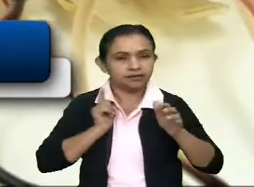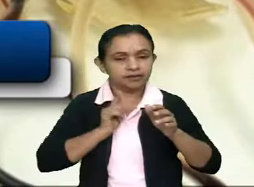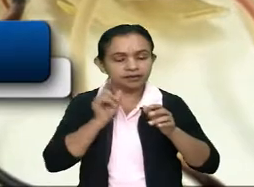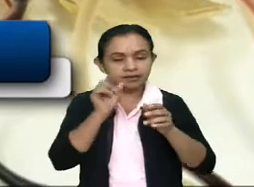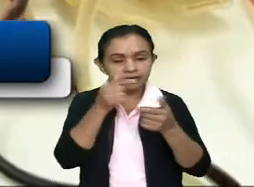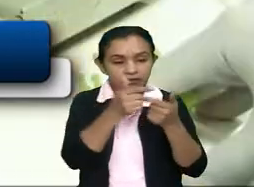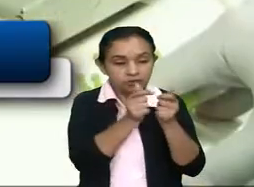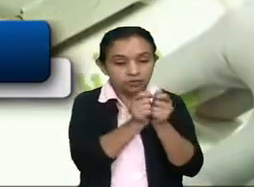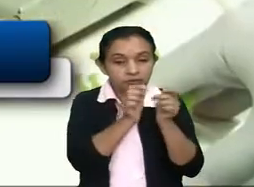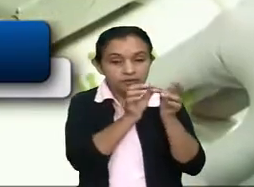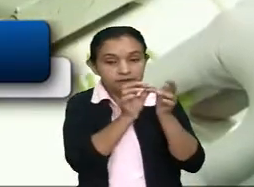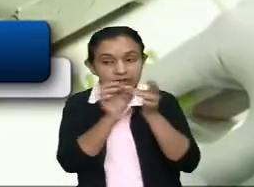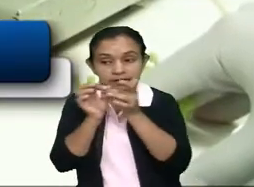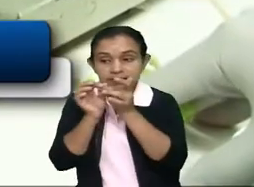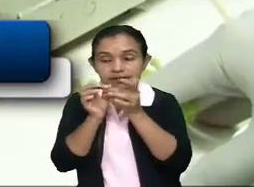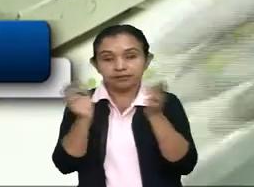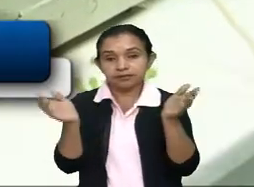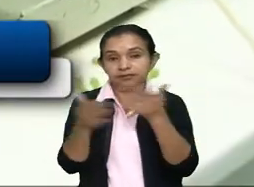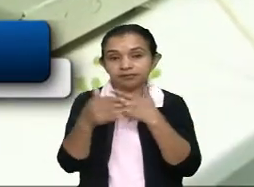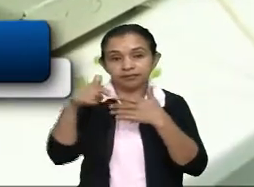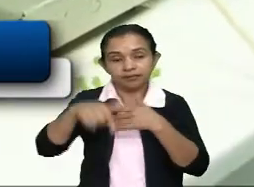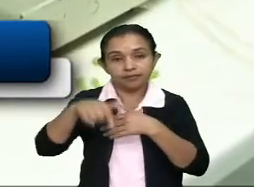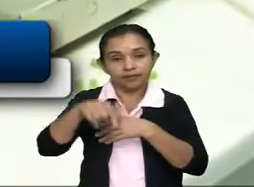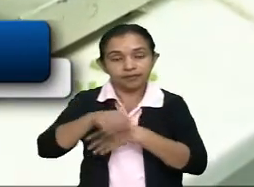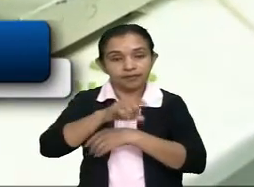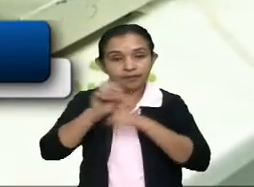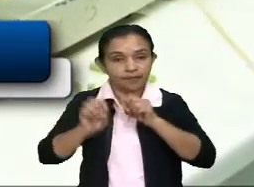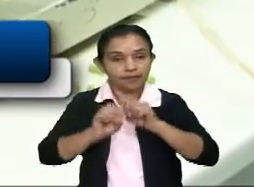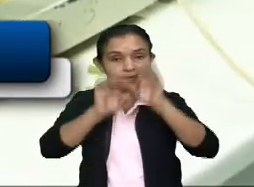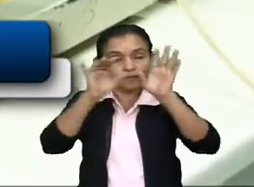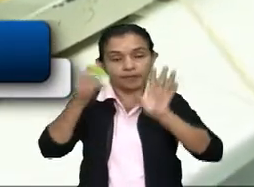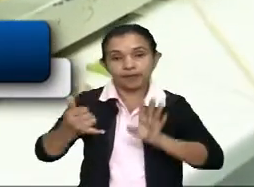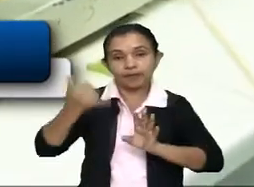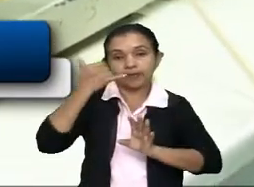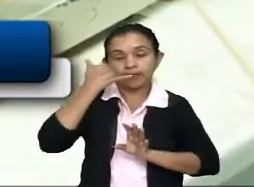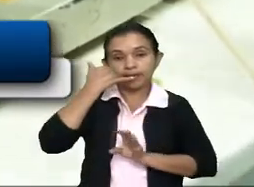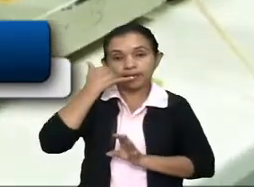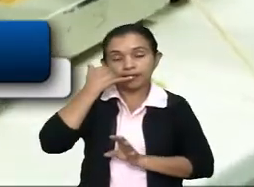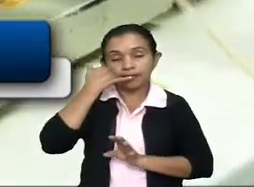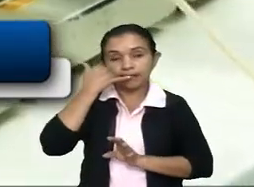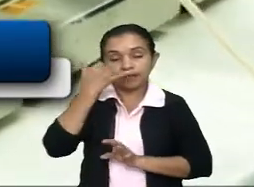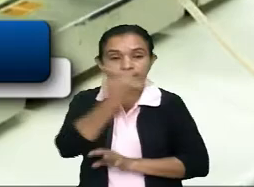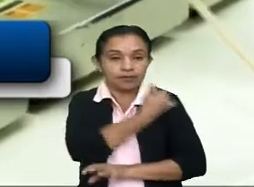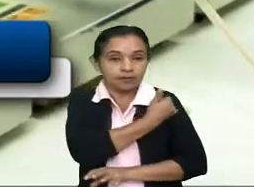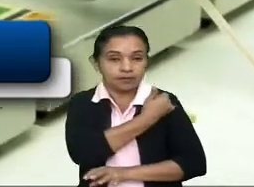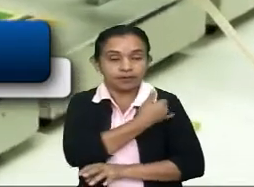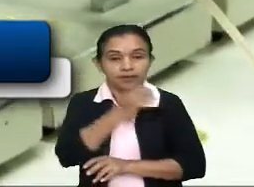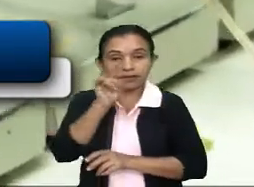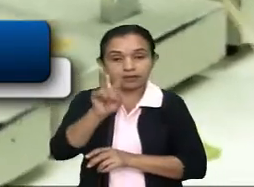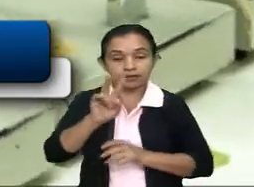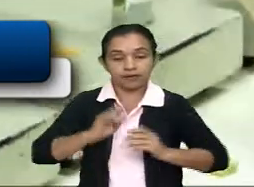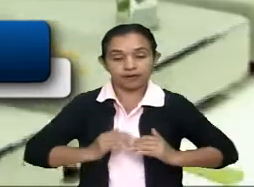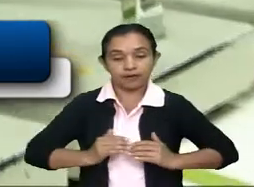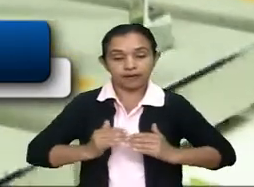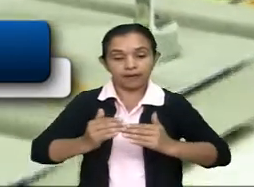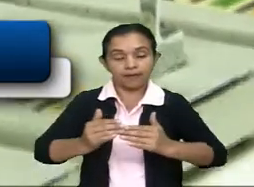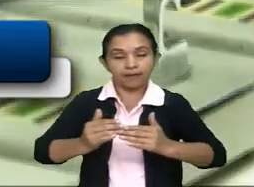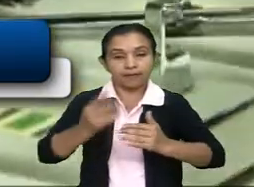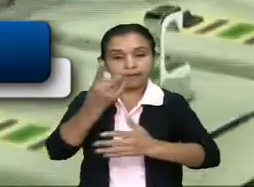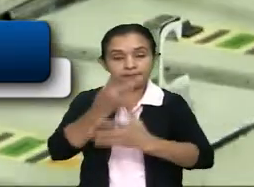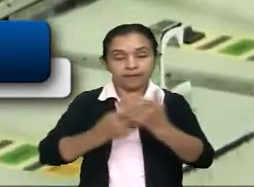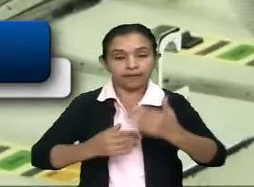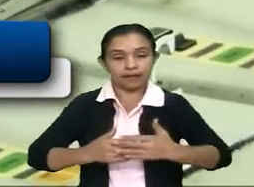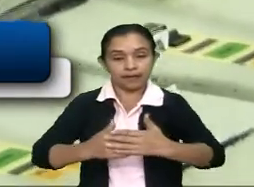casos para cubrir la emergencia hoy casualmente por la mañana nos estaban llamando de una emergencia en dos hospitales de embarazadas las ambas embarazadas